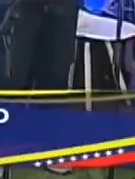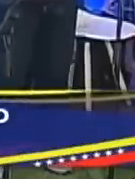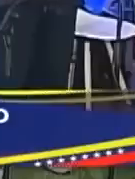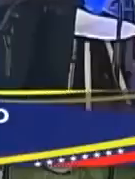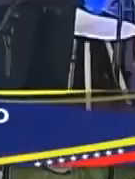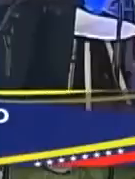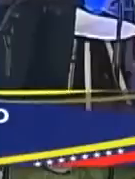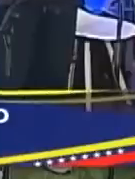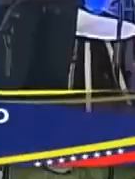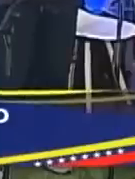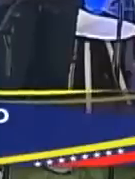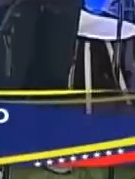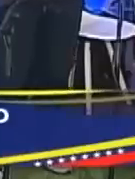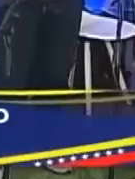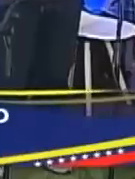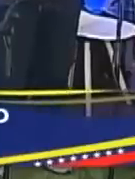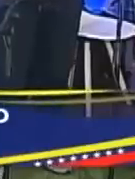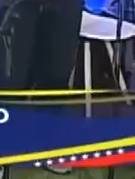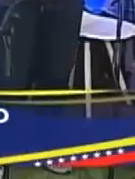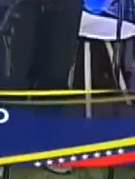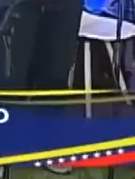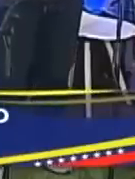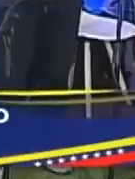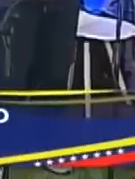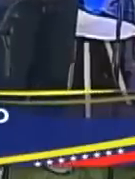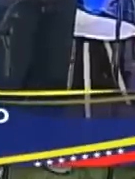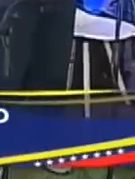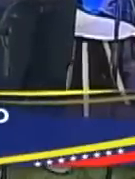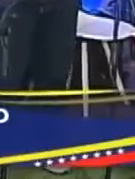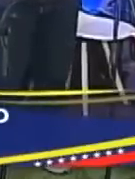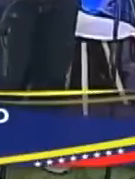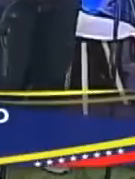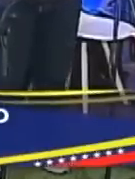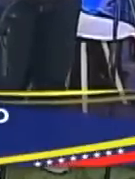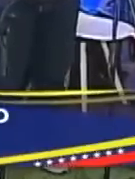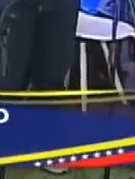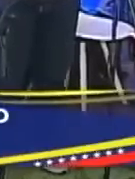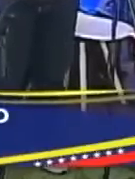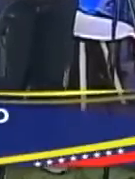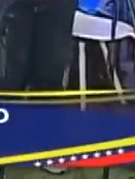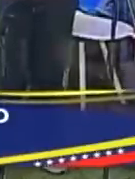un arsenal de cariño para sembrar en la patria.